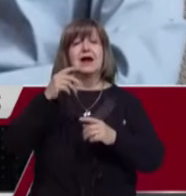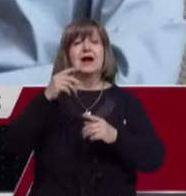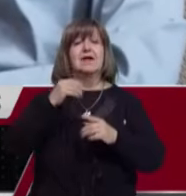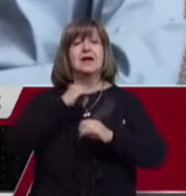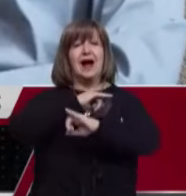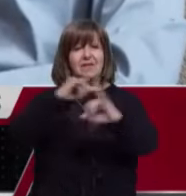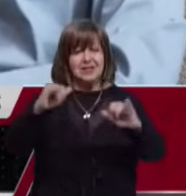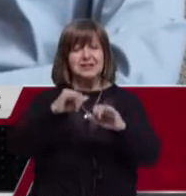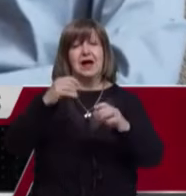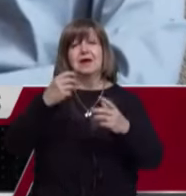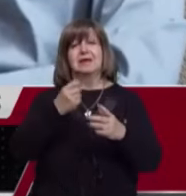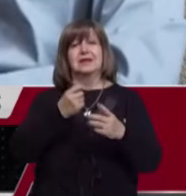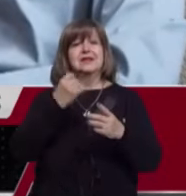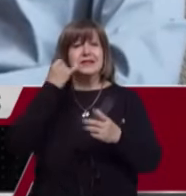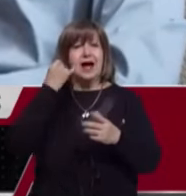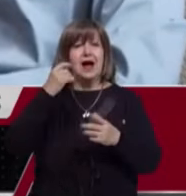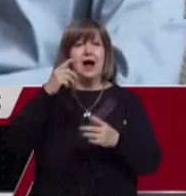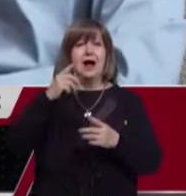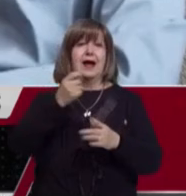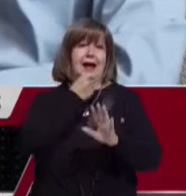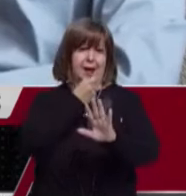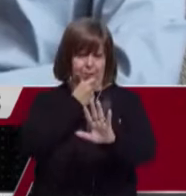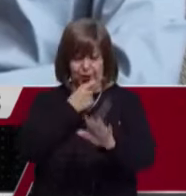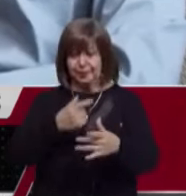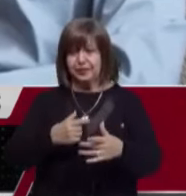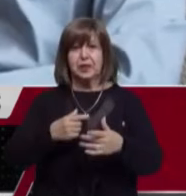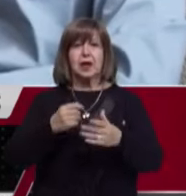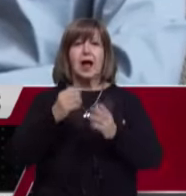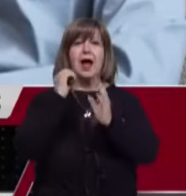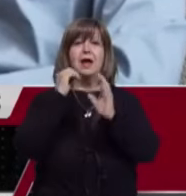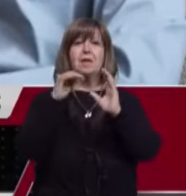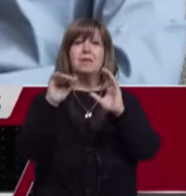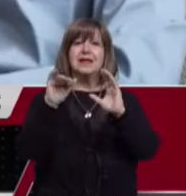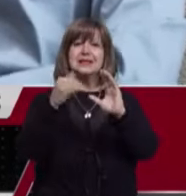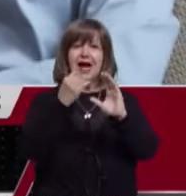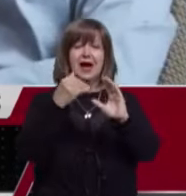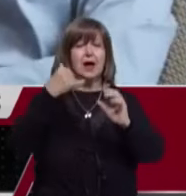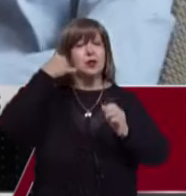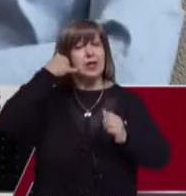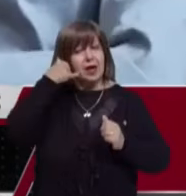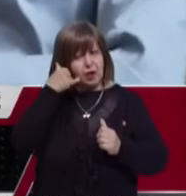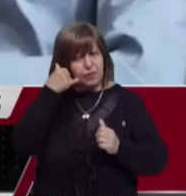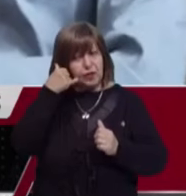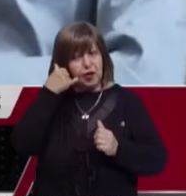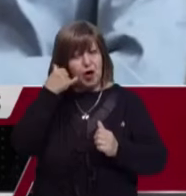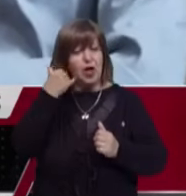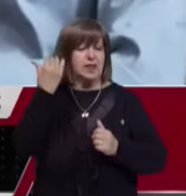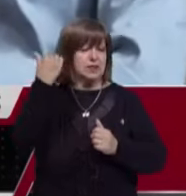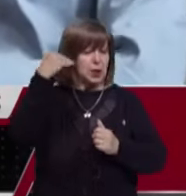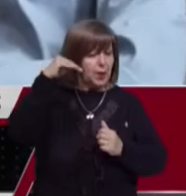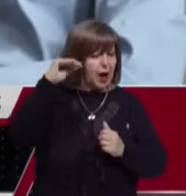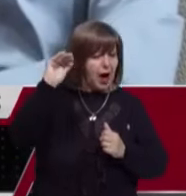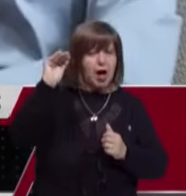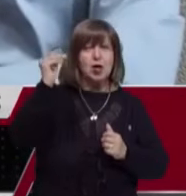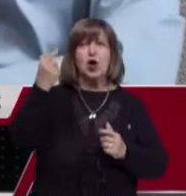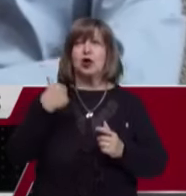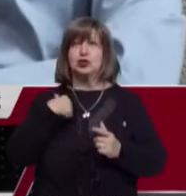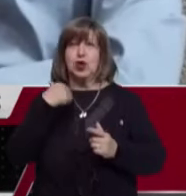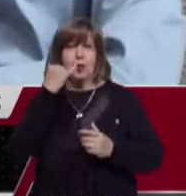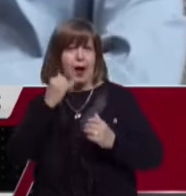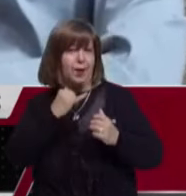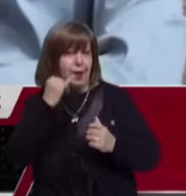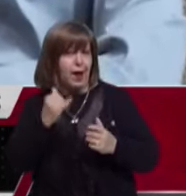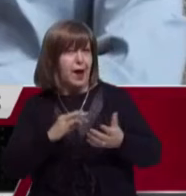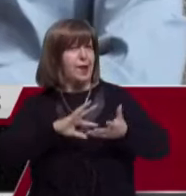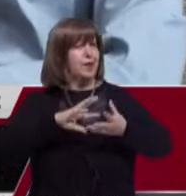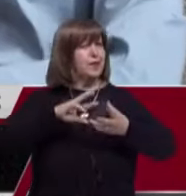Lo que pasa es que lo hacen de diferentes formas, como recién explicaba. Por ejemplo, por un mensaje de texto, por un llamado diciéndote que son un banco, que son una aseguradora. Después